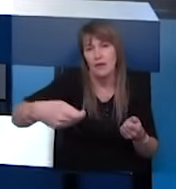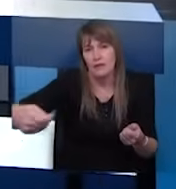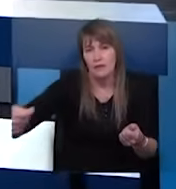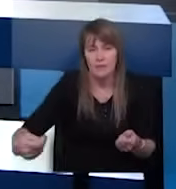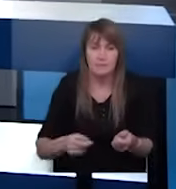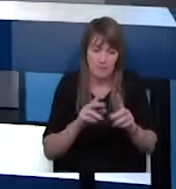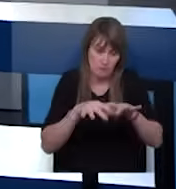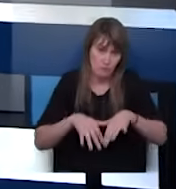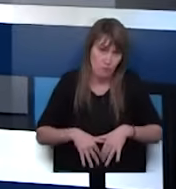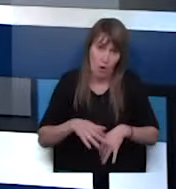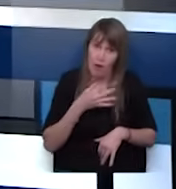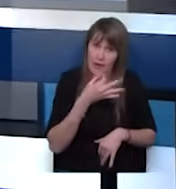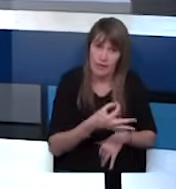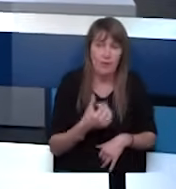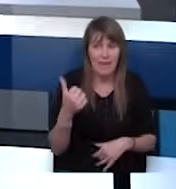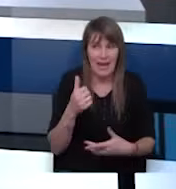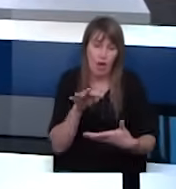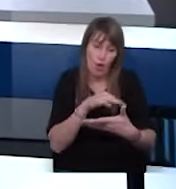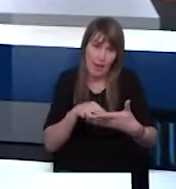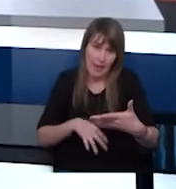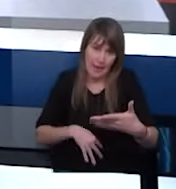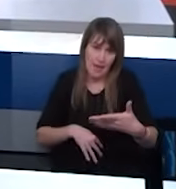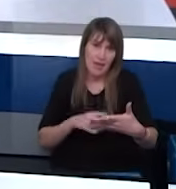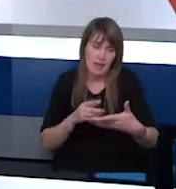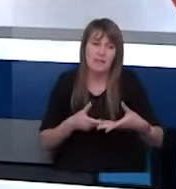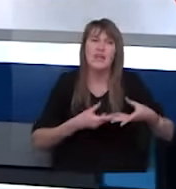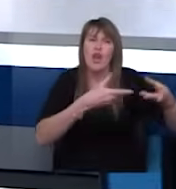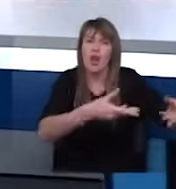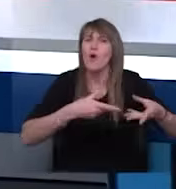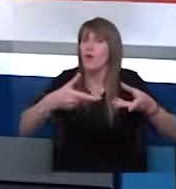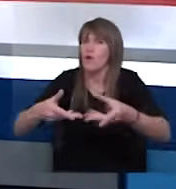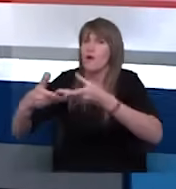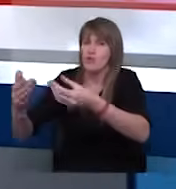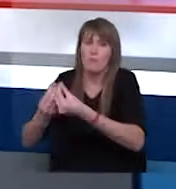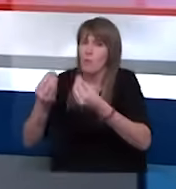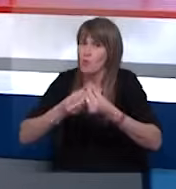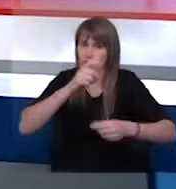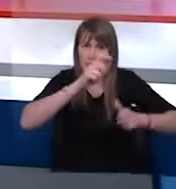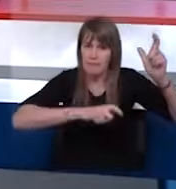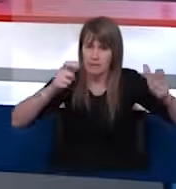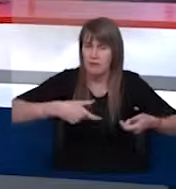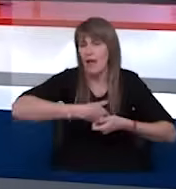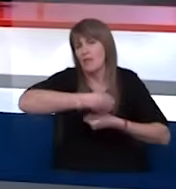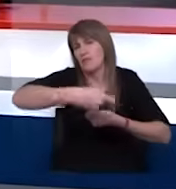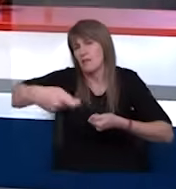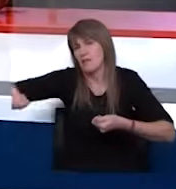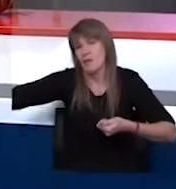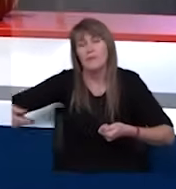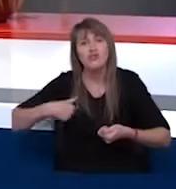Eso que estamos escuchando, que él está leyendo, lo tuvieron en ese momento muchísimas personas, ¿no? Y yo pensé que se había